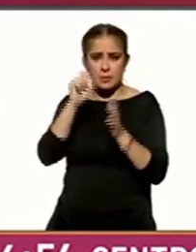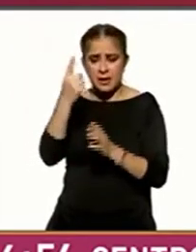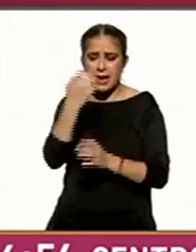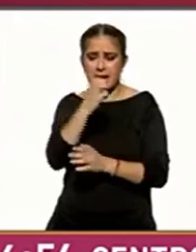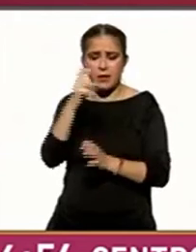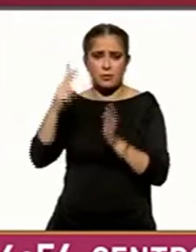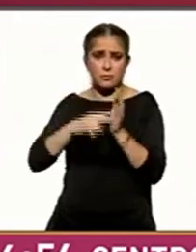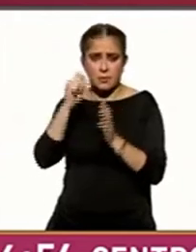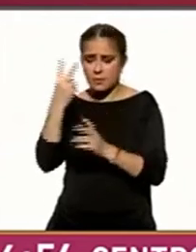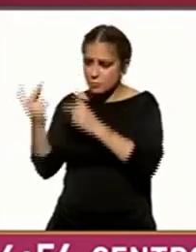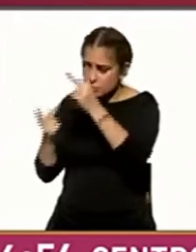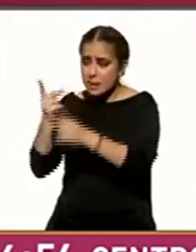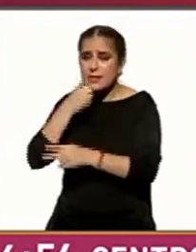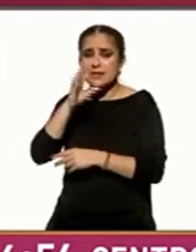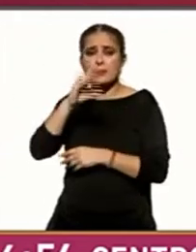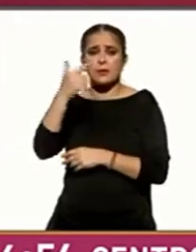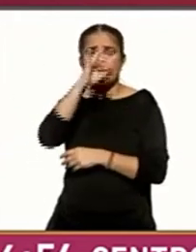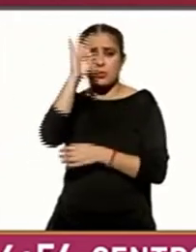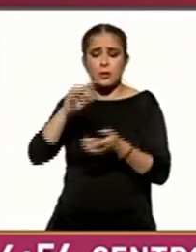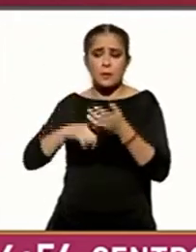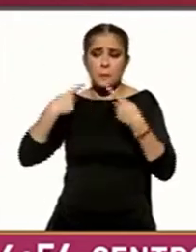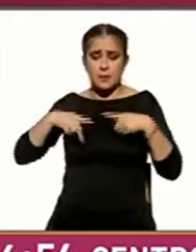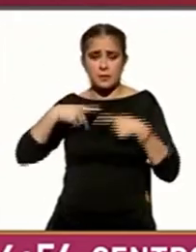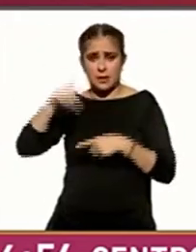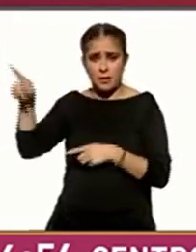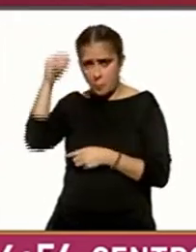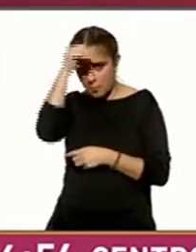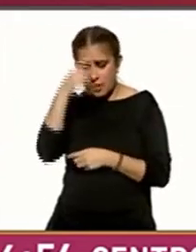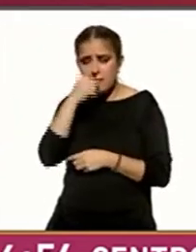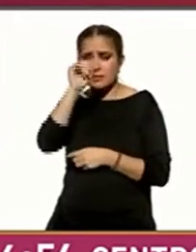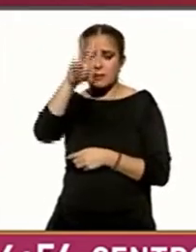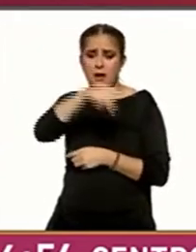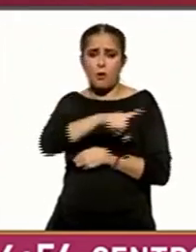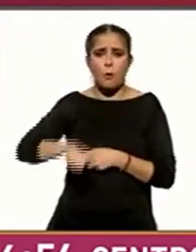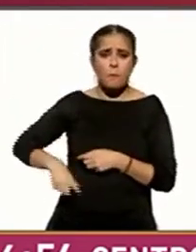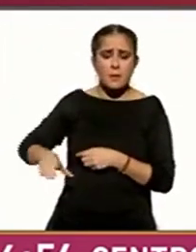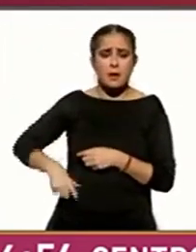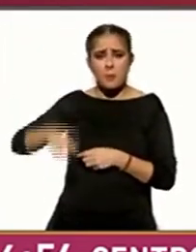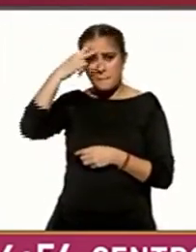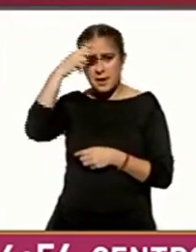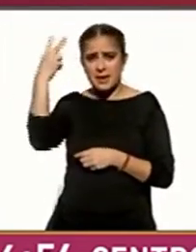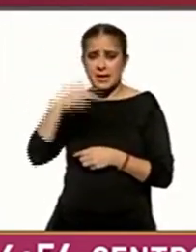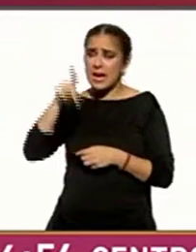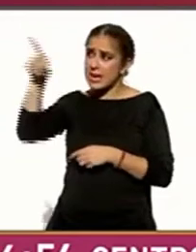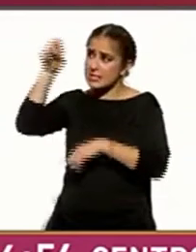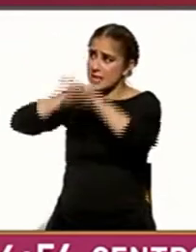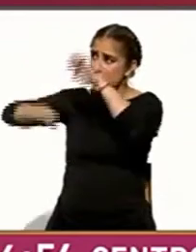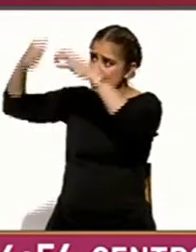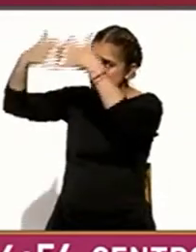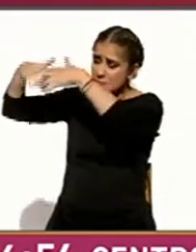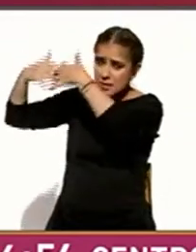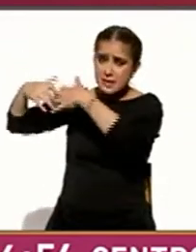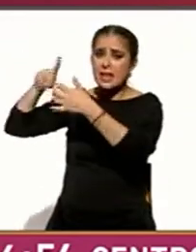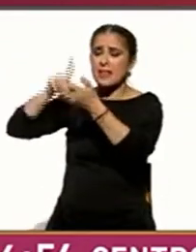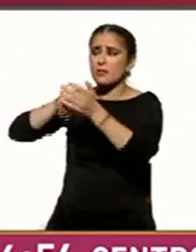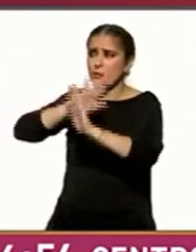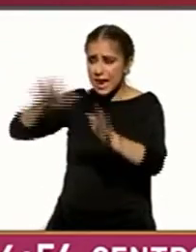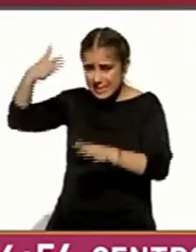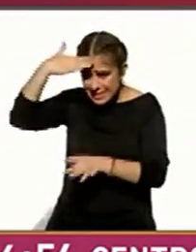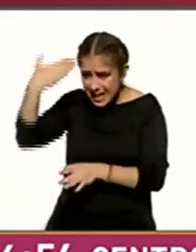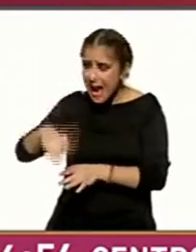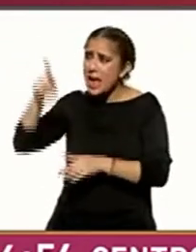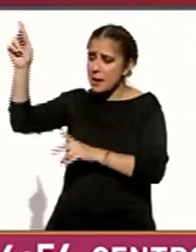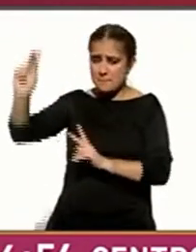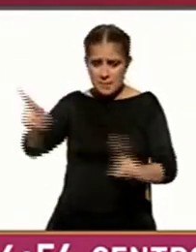del 22, 57%, comparten la posición del gobierno mexicano de que estas armadoras tienen idea de lo que está pasando y de